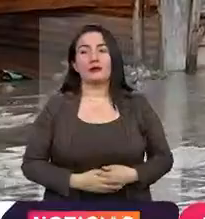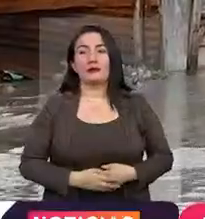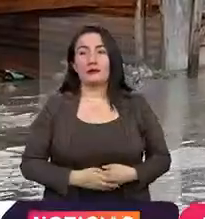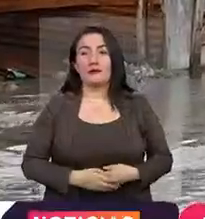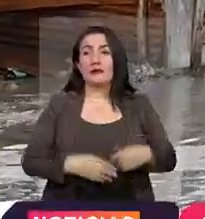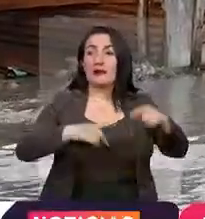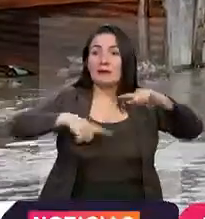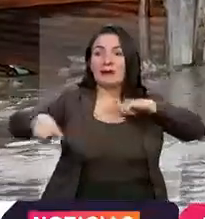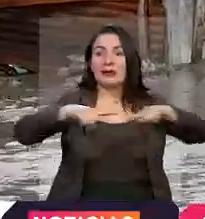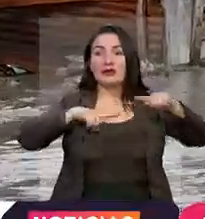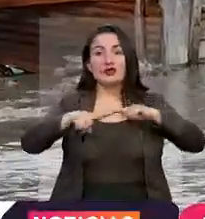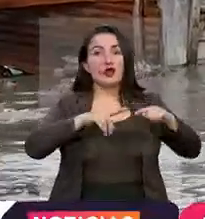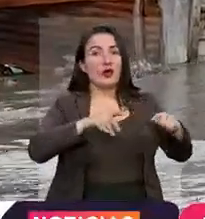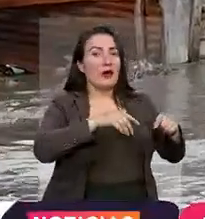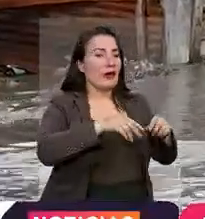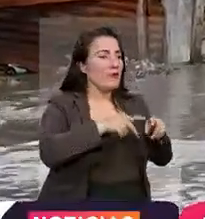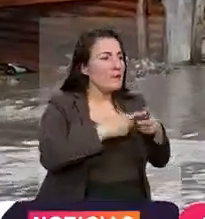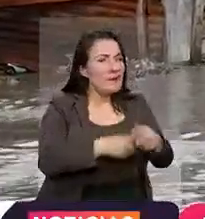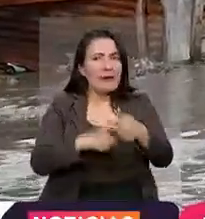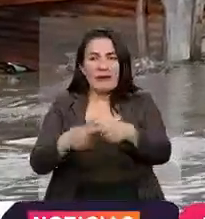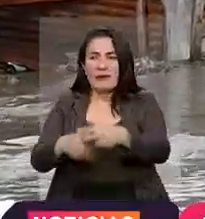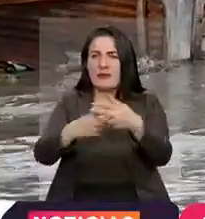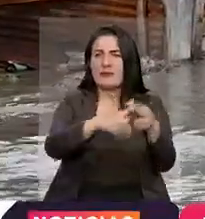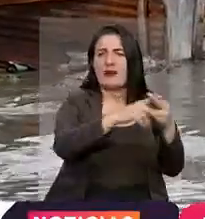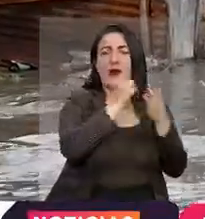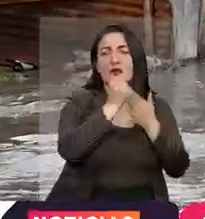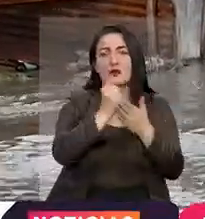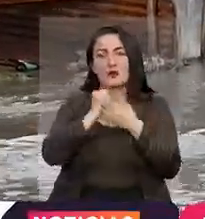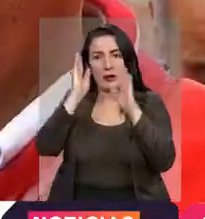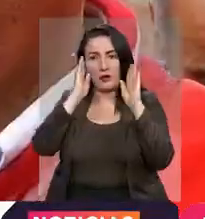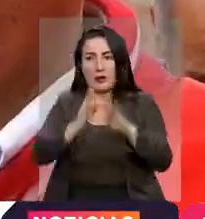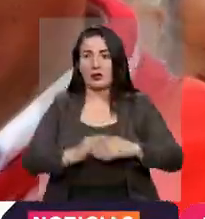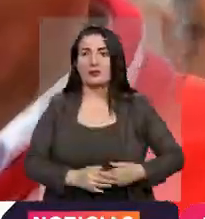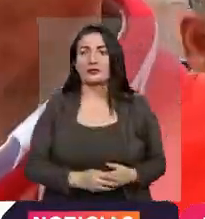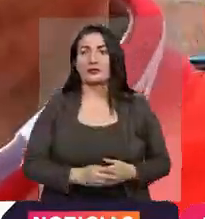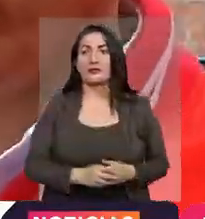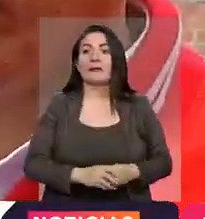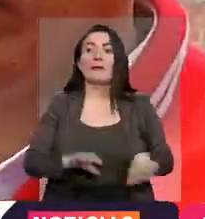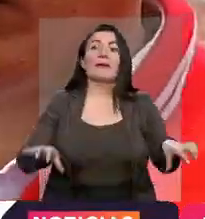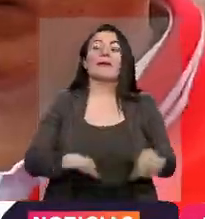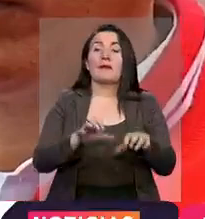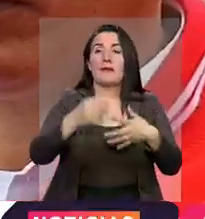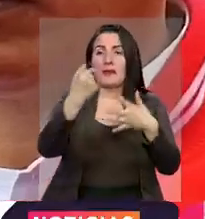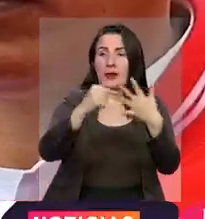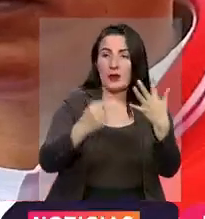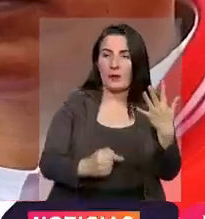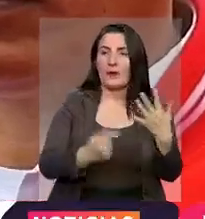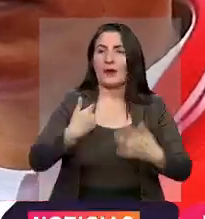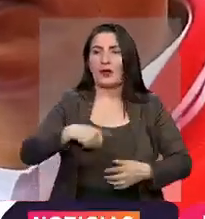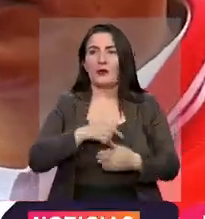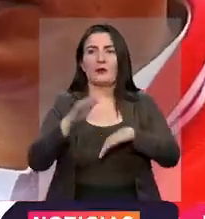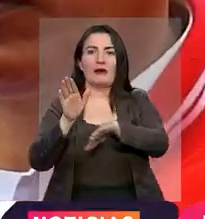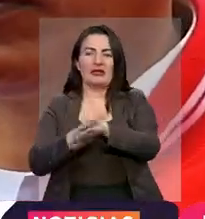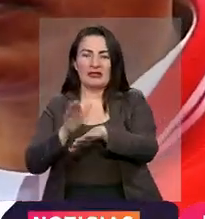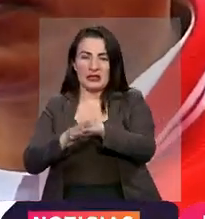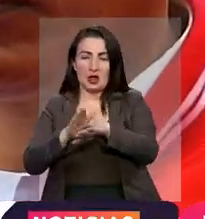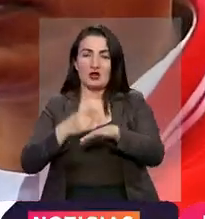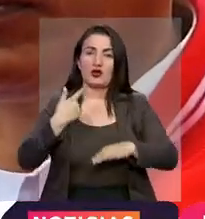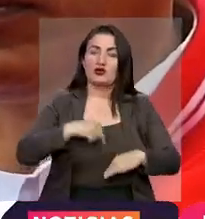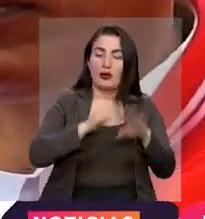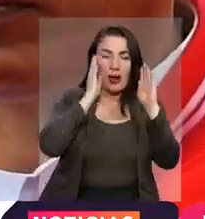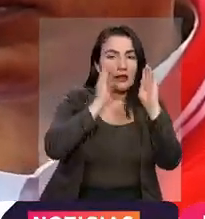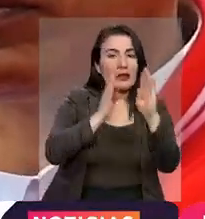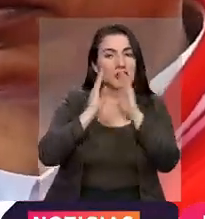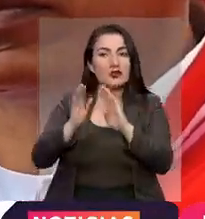administración municipal con la ayuda de maquinaria se encuentra atendiendo la emergencia. Realizamos la caracterización, notificamos, damos una